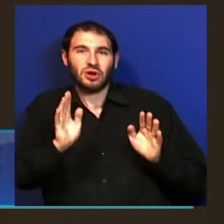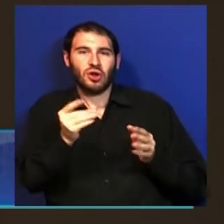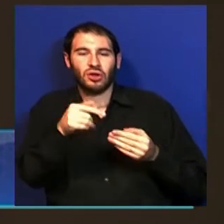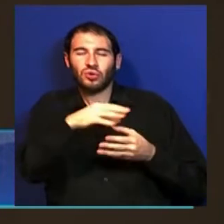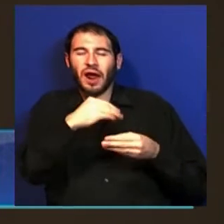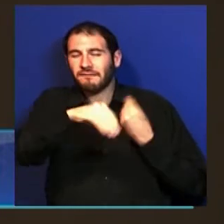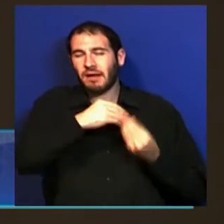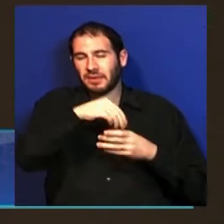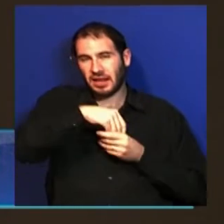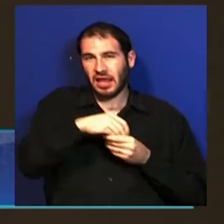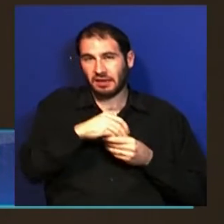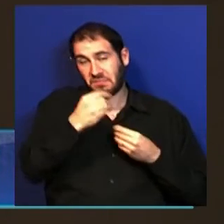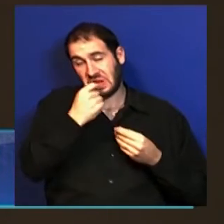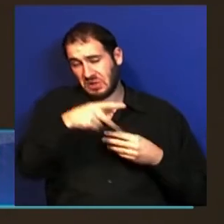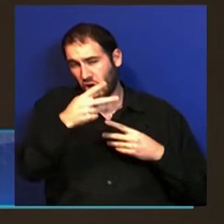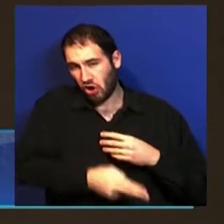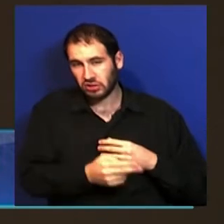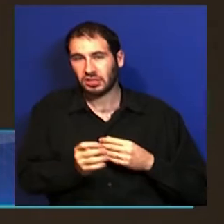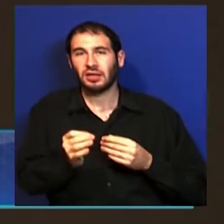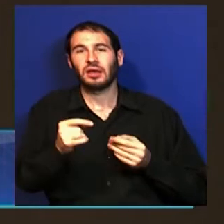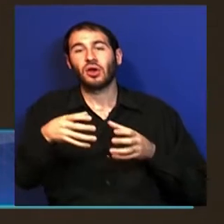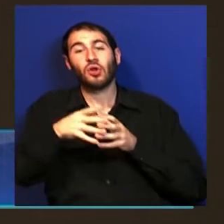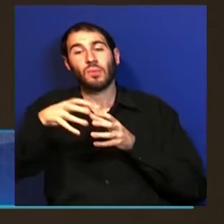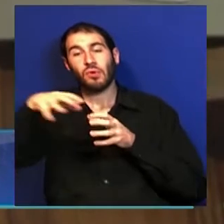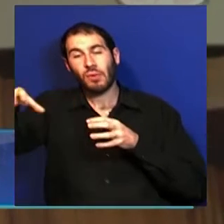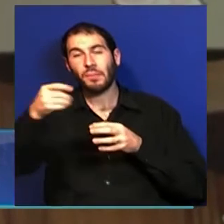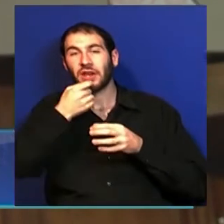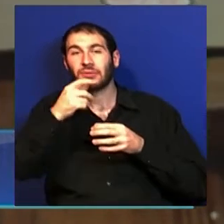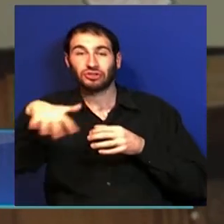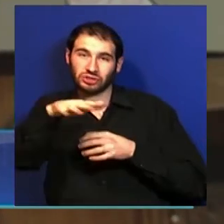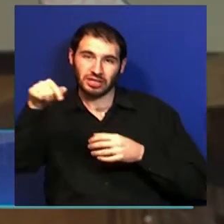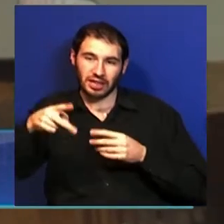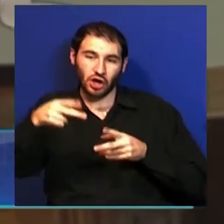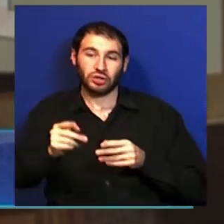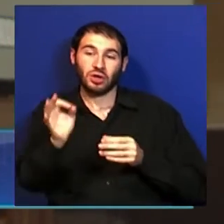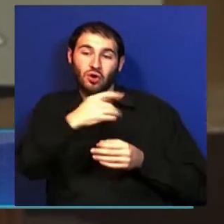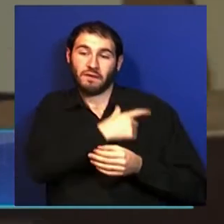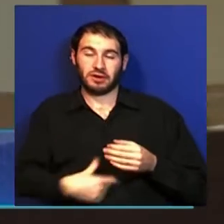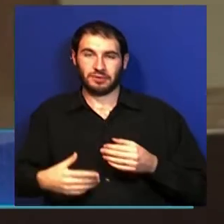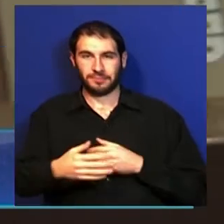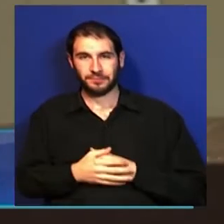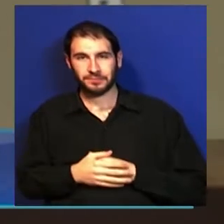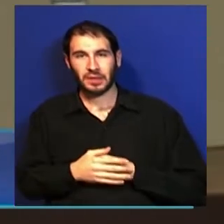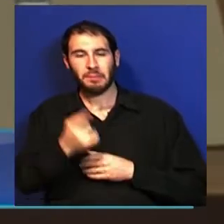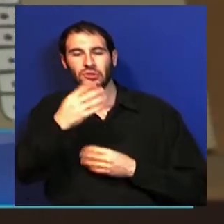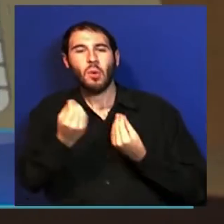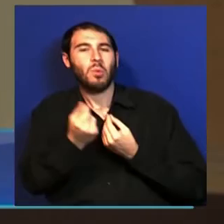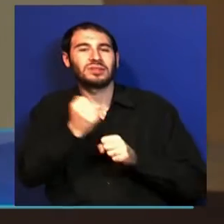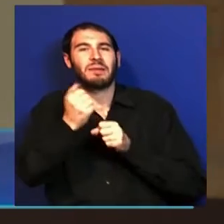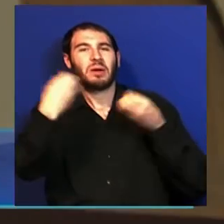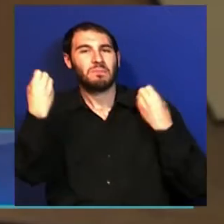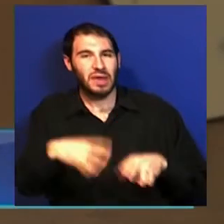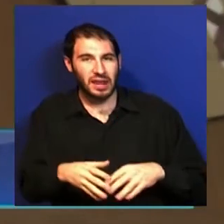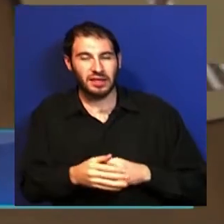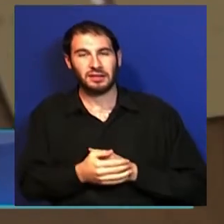más íntimo como puede ser su familia, con las instituciones de la sociedad o con el propio Estado. Mucha gente que se queda sin trabajo,